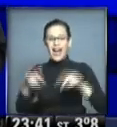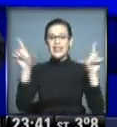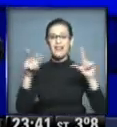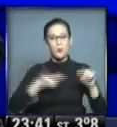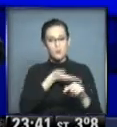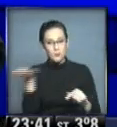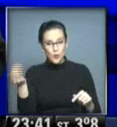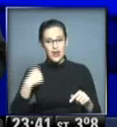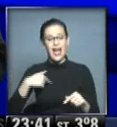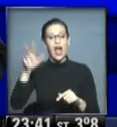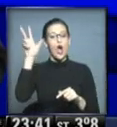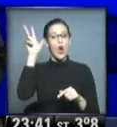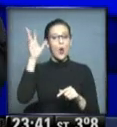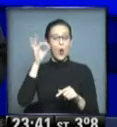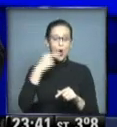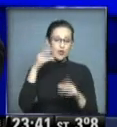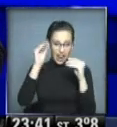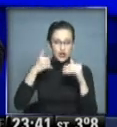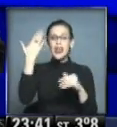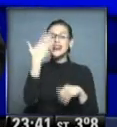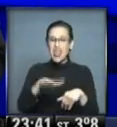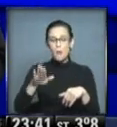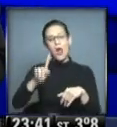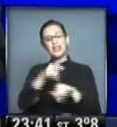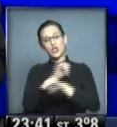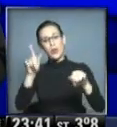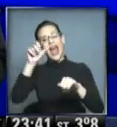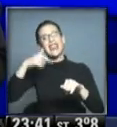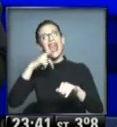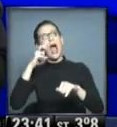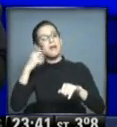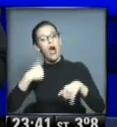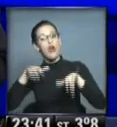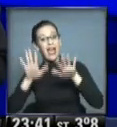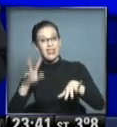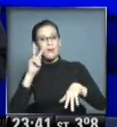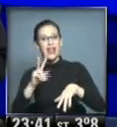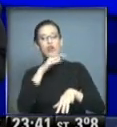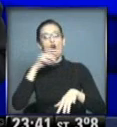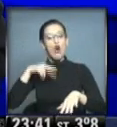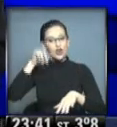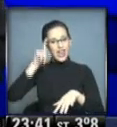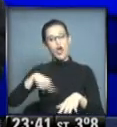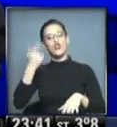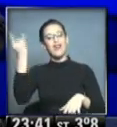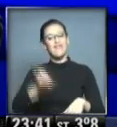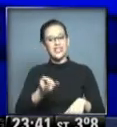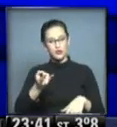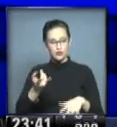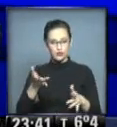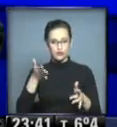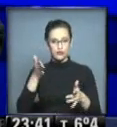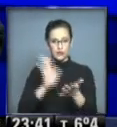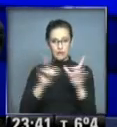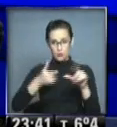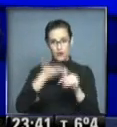televisión pública a las 23, después de terapia. Se quedan ahora viendo otra ficción que es Jorge. Y nada más, ¿no? Creo que